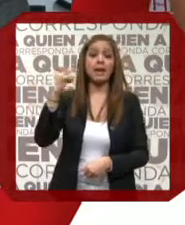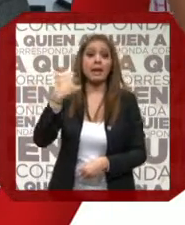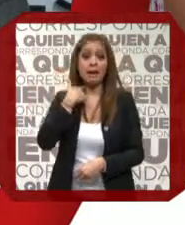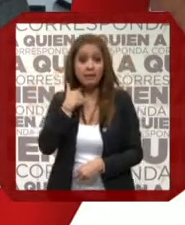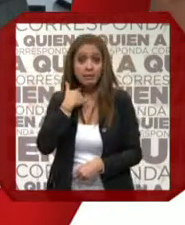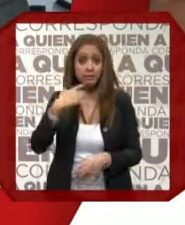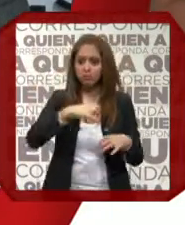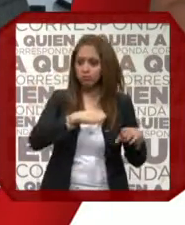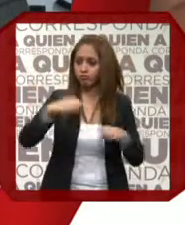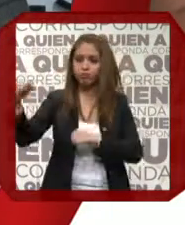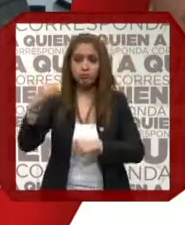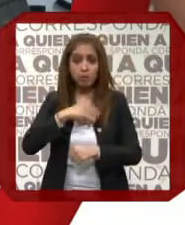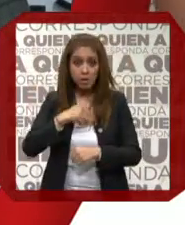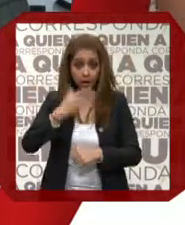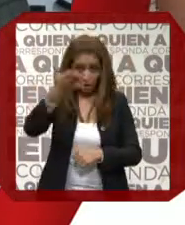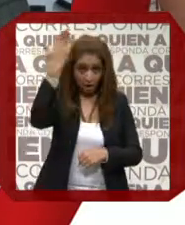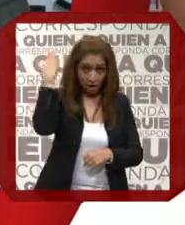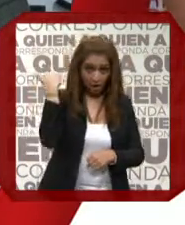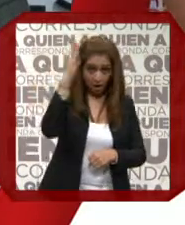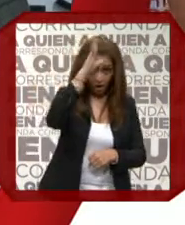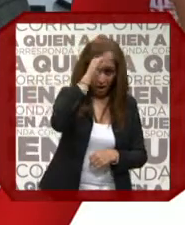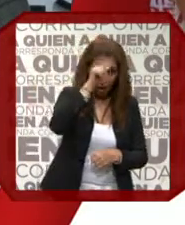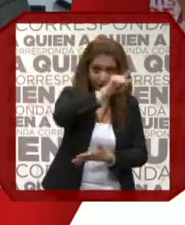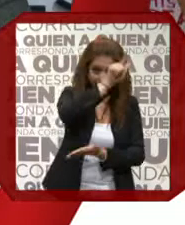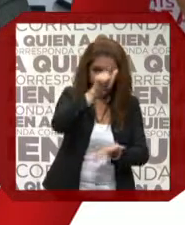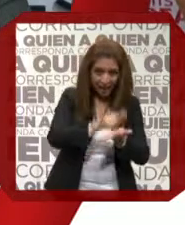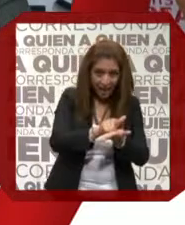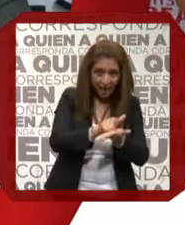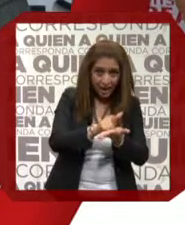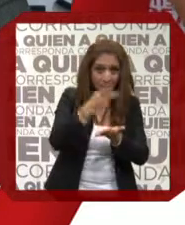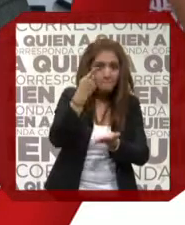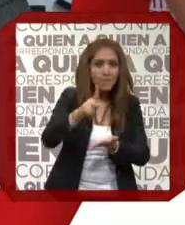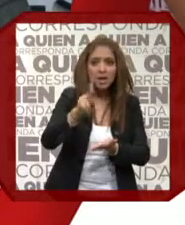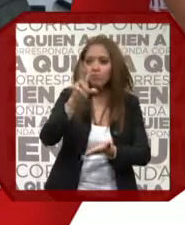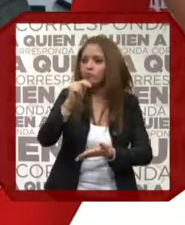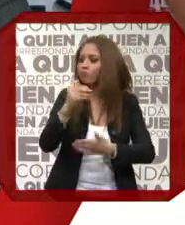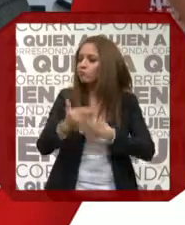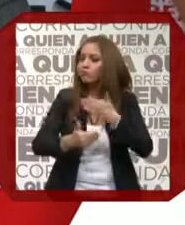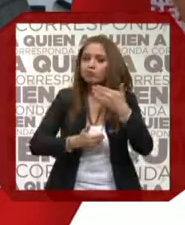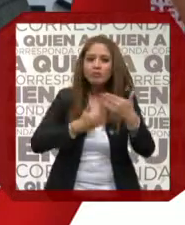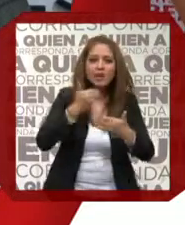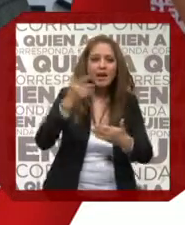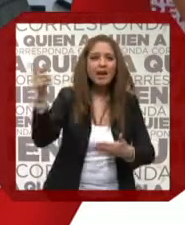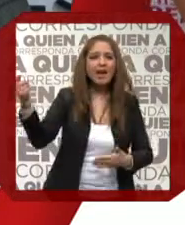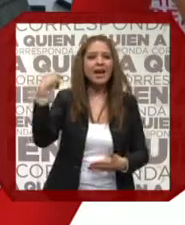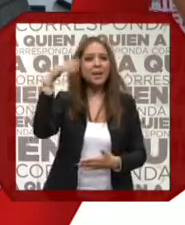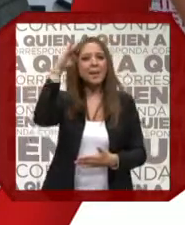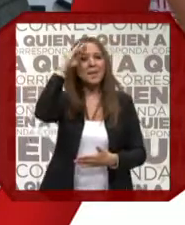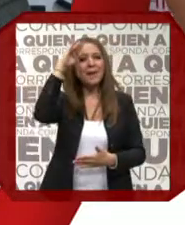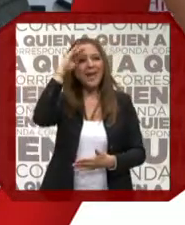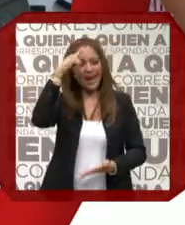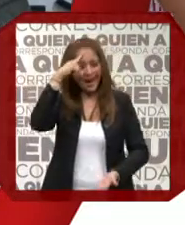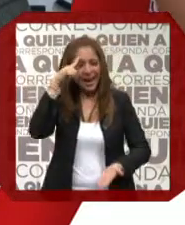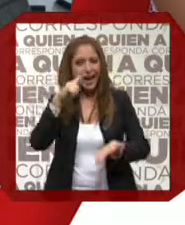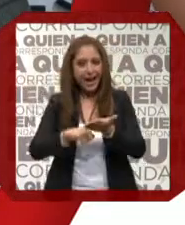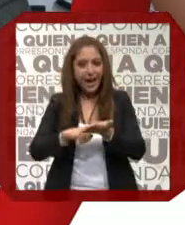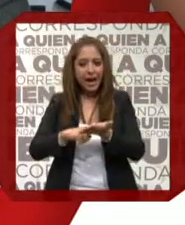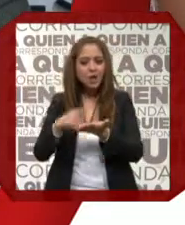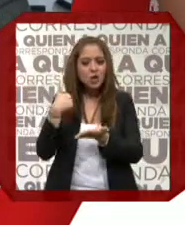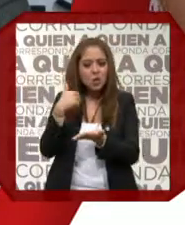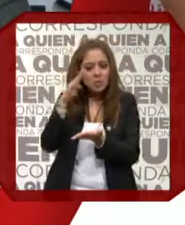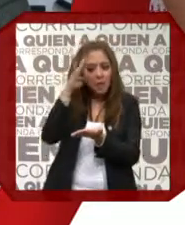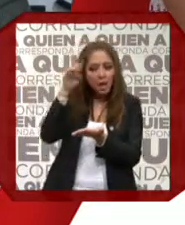comentaba que ya llevaba un proceso legal pero no avanza totalmente me hace creer que es ayudado por